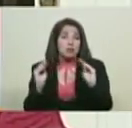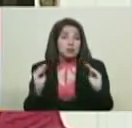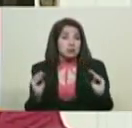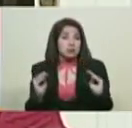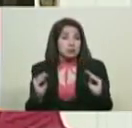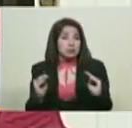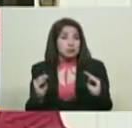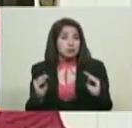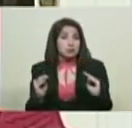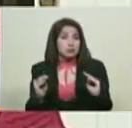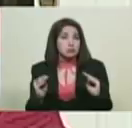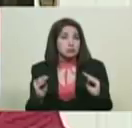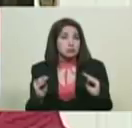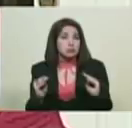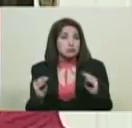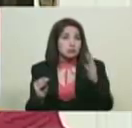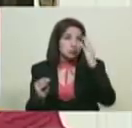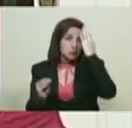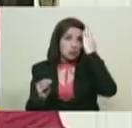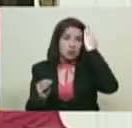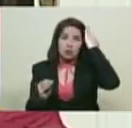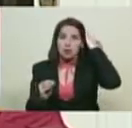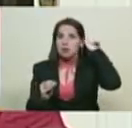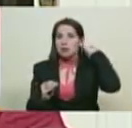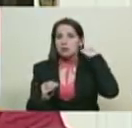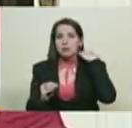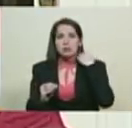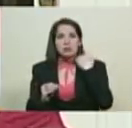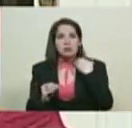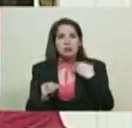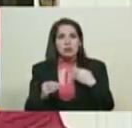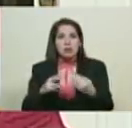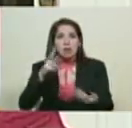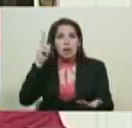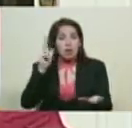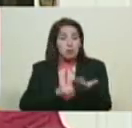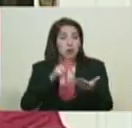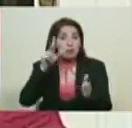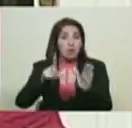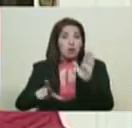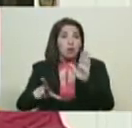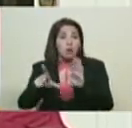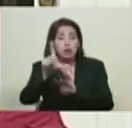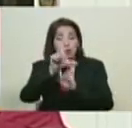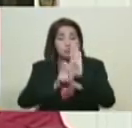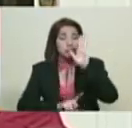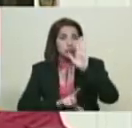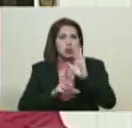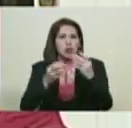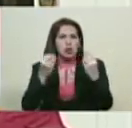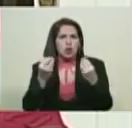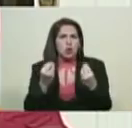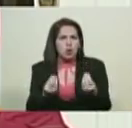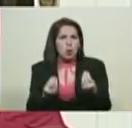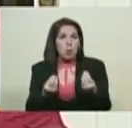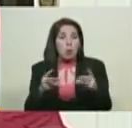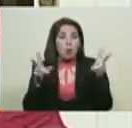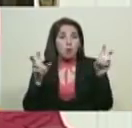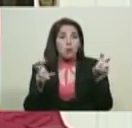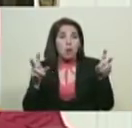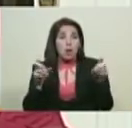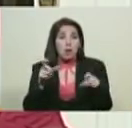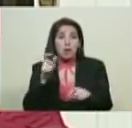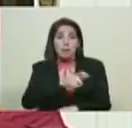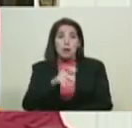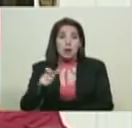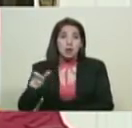que he aprobado, estoy aprobando la lista de los 10.000 nuevos naturalizados de